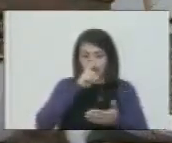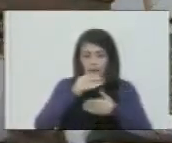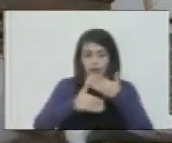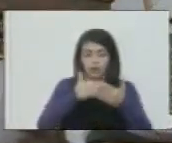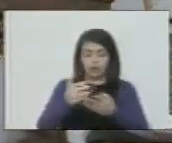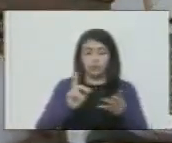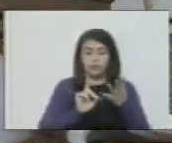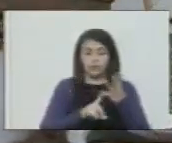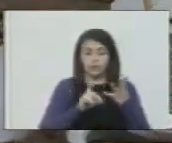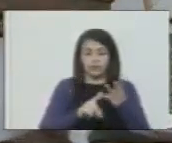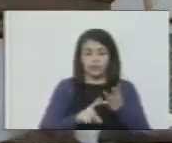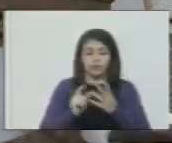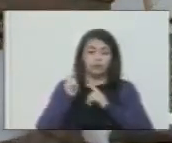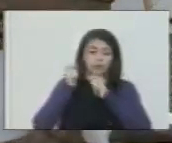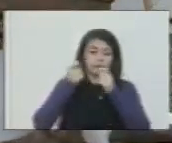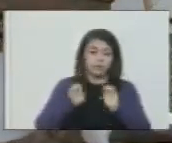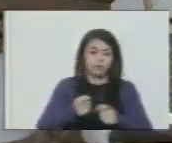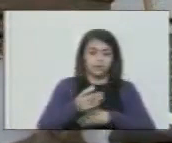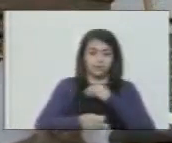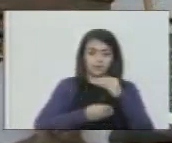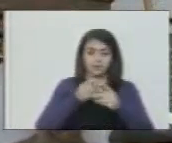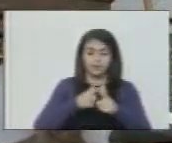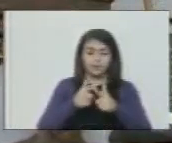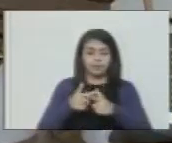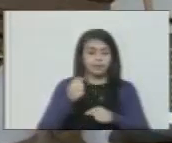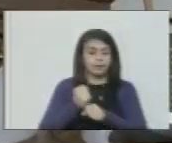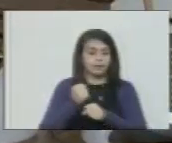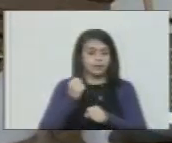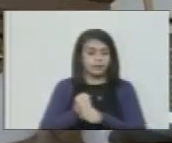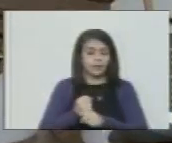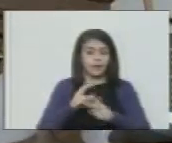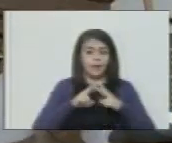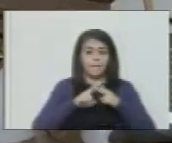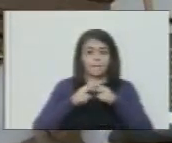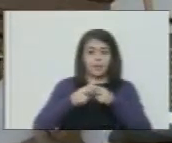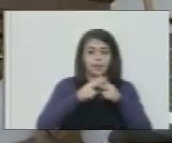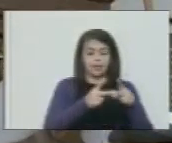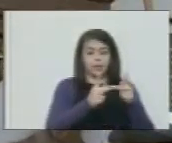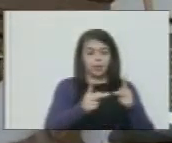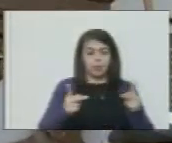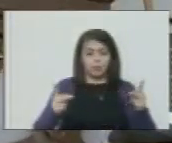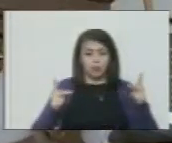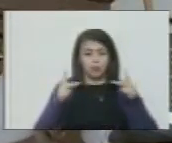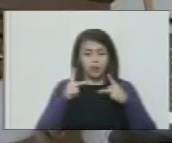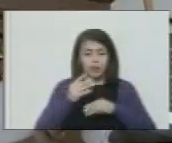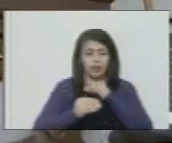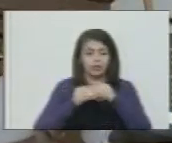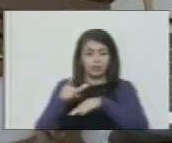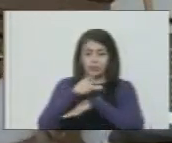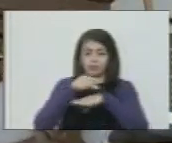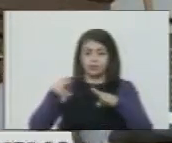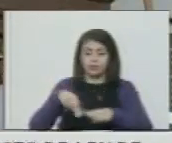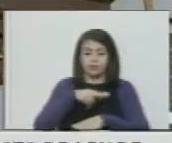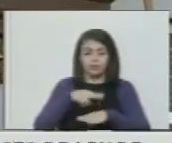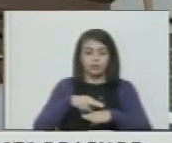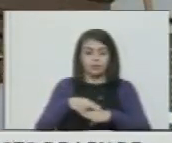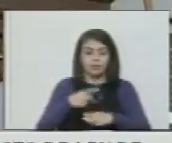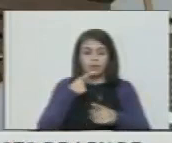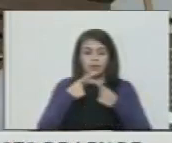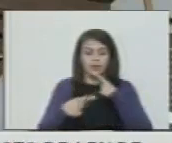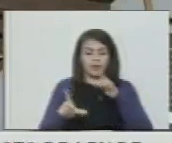cada año. 4. Las asignaciones otorgadas por operaciones de crédito público tramitadas por el Ejecutivo